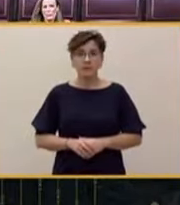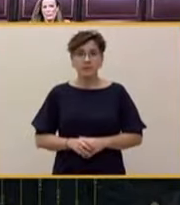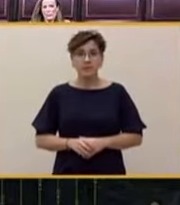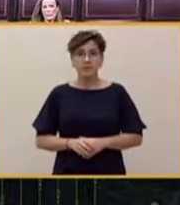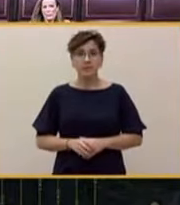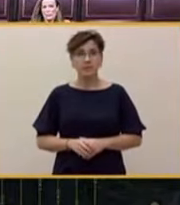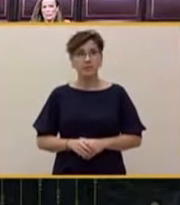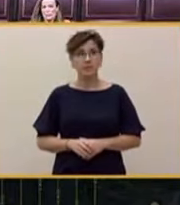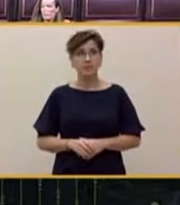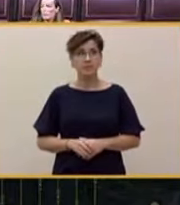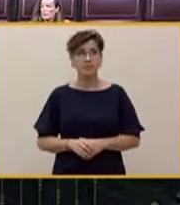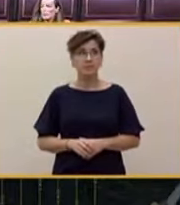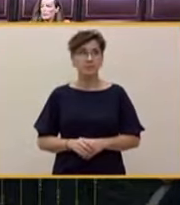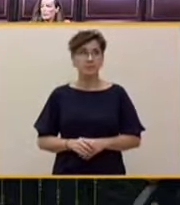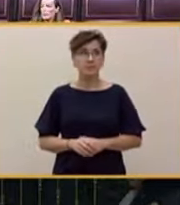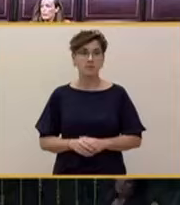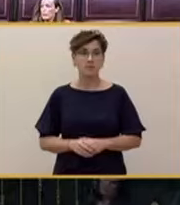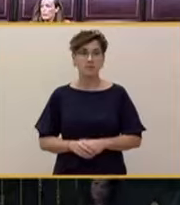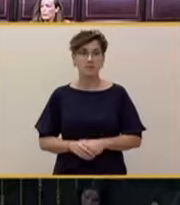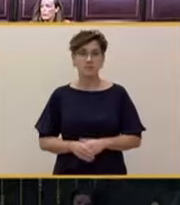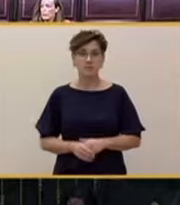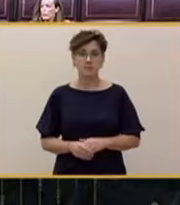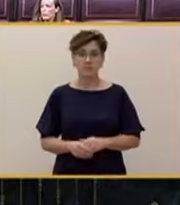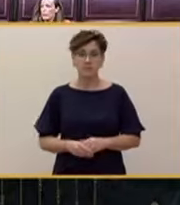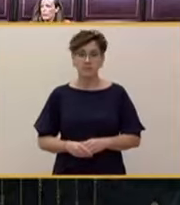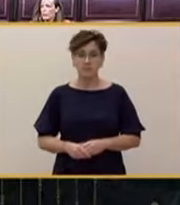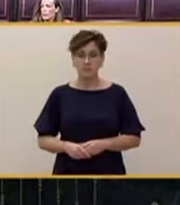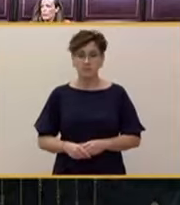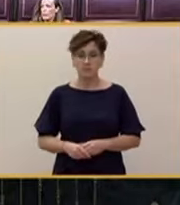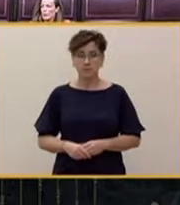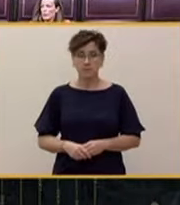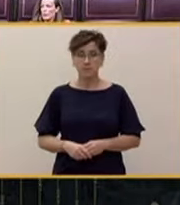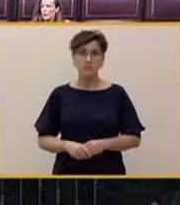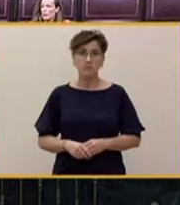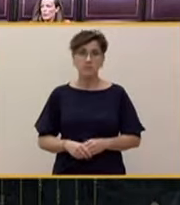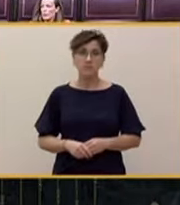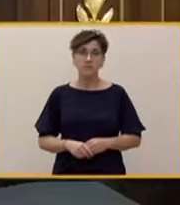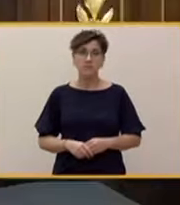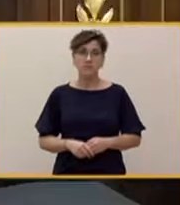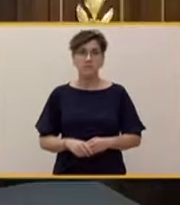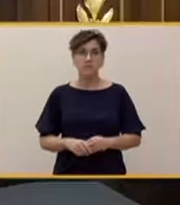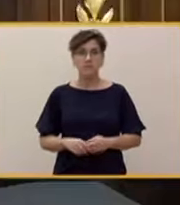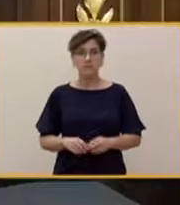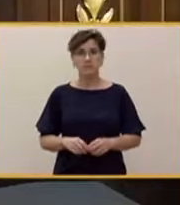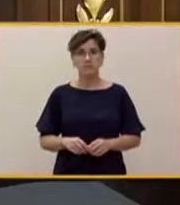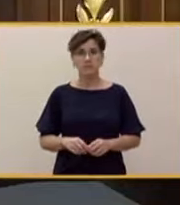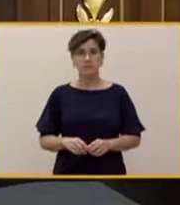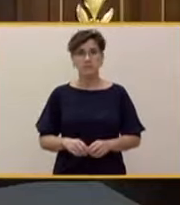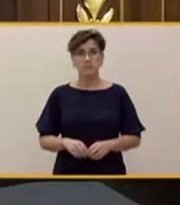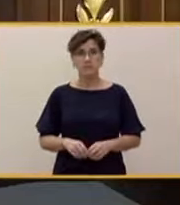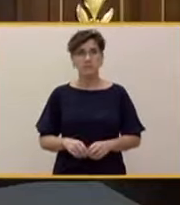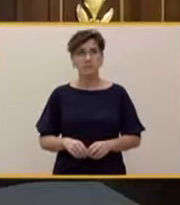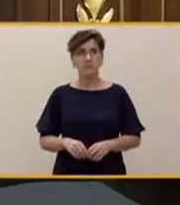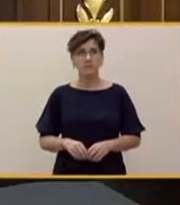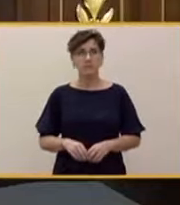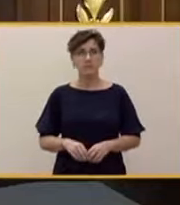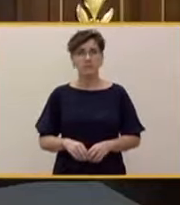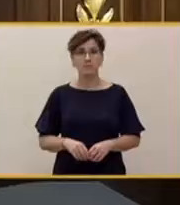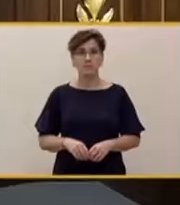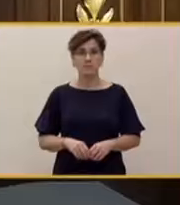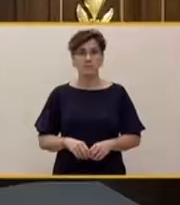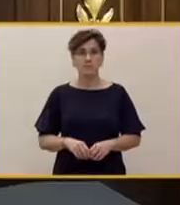debate. Ha sido esa misma mañana en el Congreso, durante una comparecencia destinada a abordar la crisis migratoria, cuando ha realizado este anuncio, entre